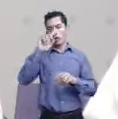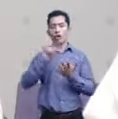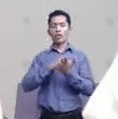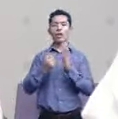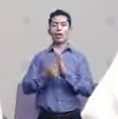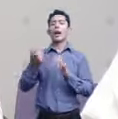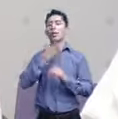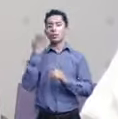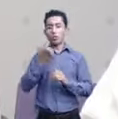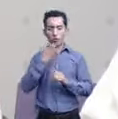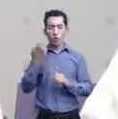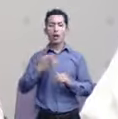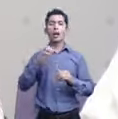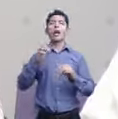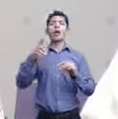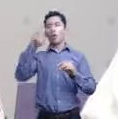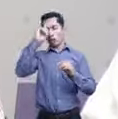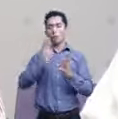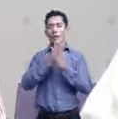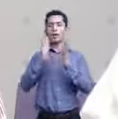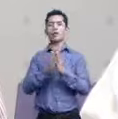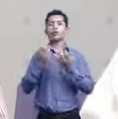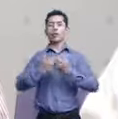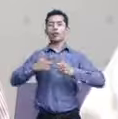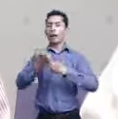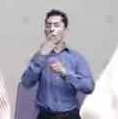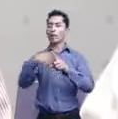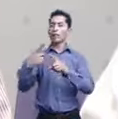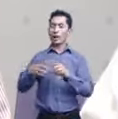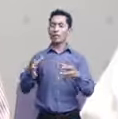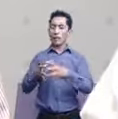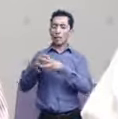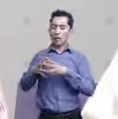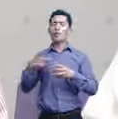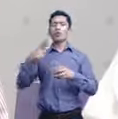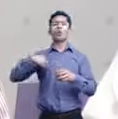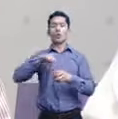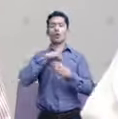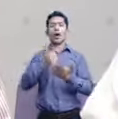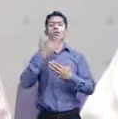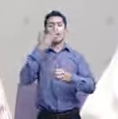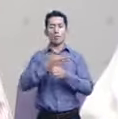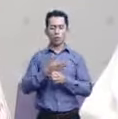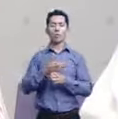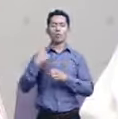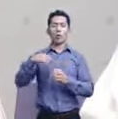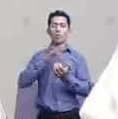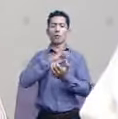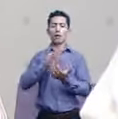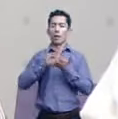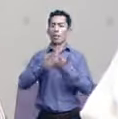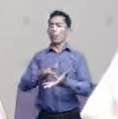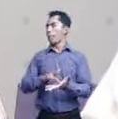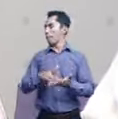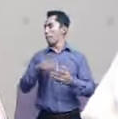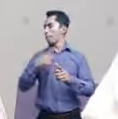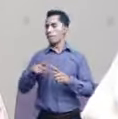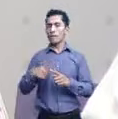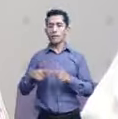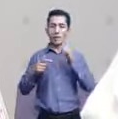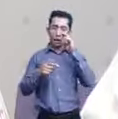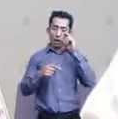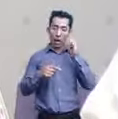técnicos escolares, con el Consejo de Participación Social de las Escuelas, pero nosotros como ayuntamiento podremos ayudar. Con hambre no se